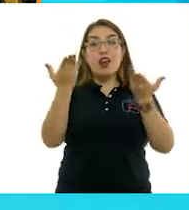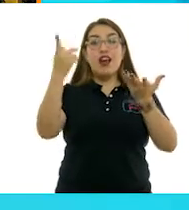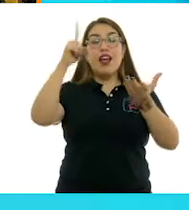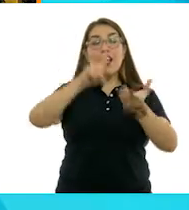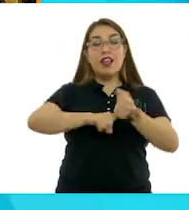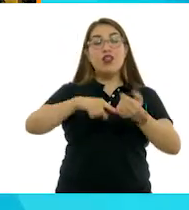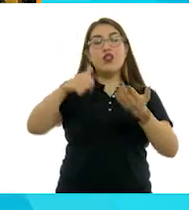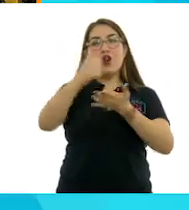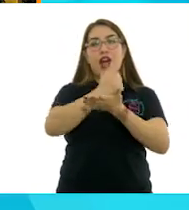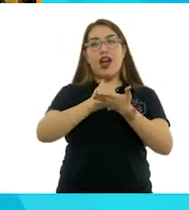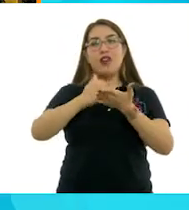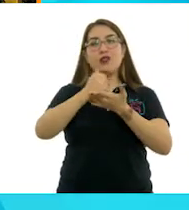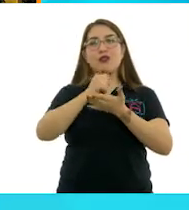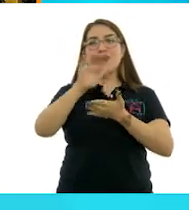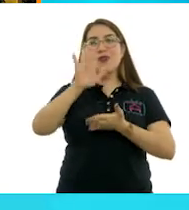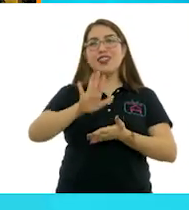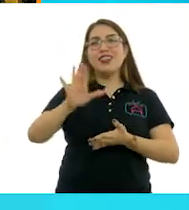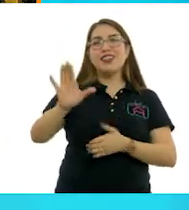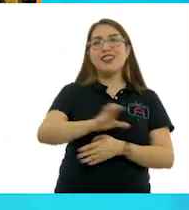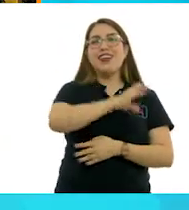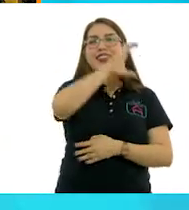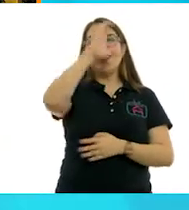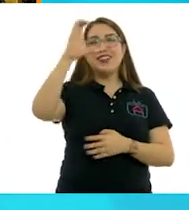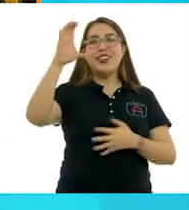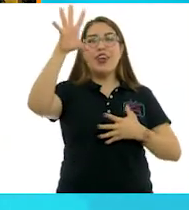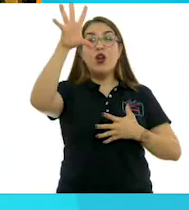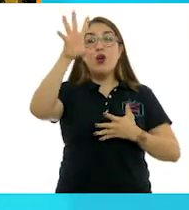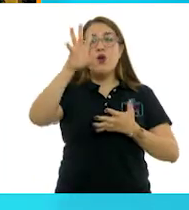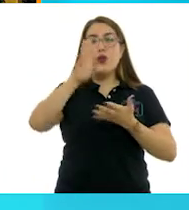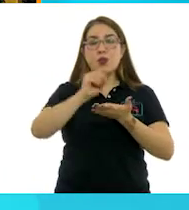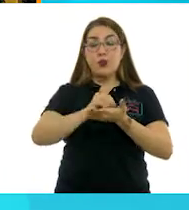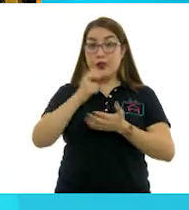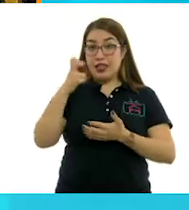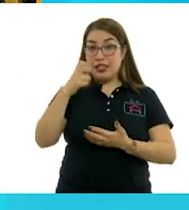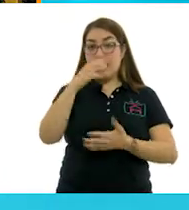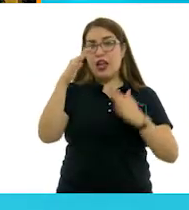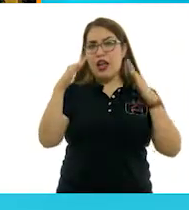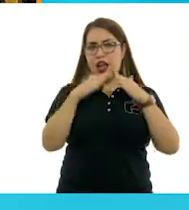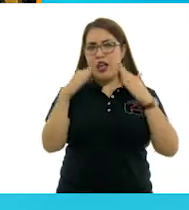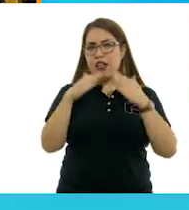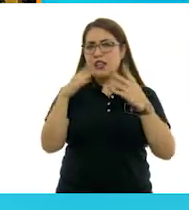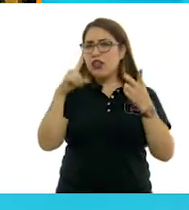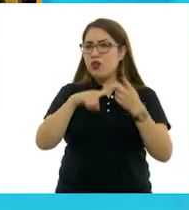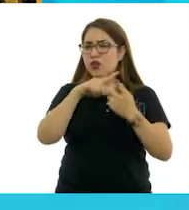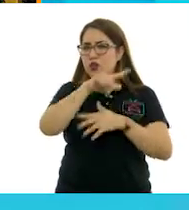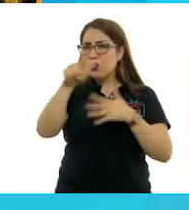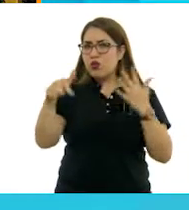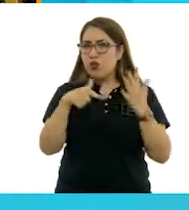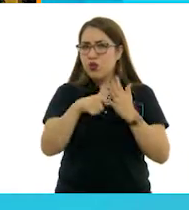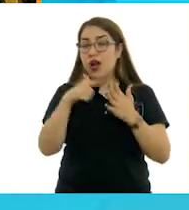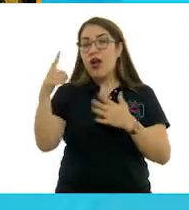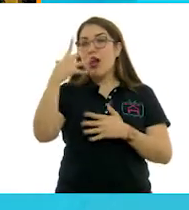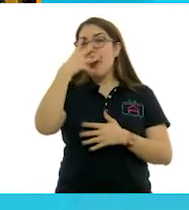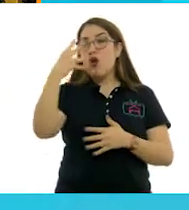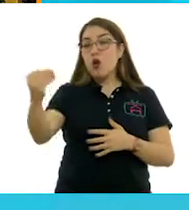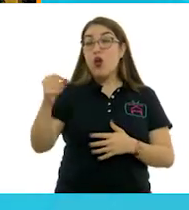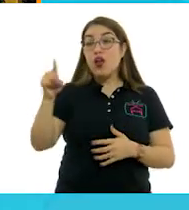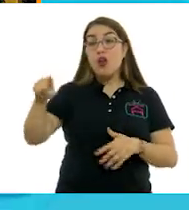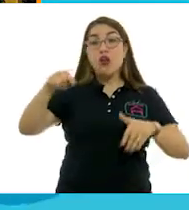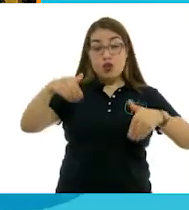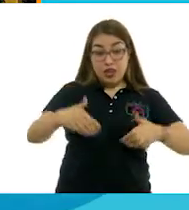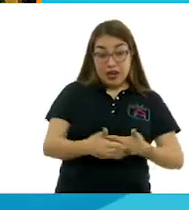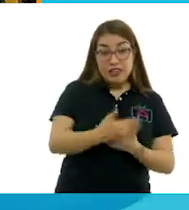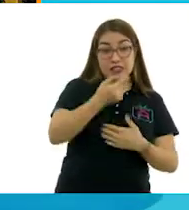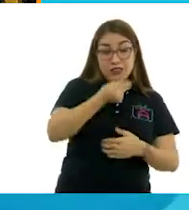parece alojar un poco de cielo. En esta hermosa casona ubicada en Coyoacán, nací, crecí y